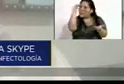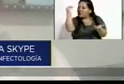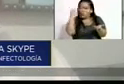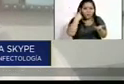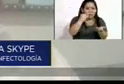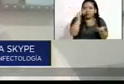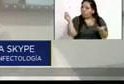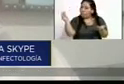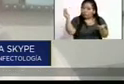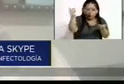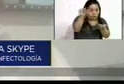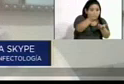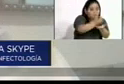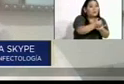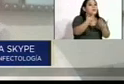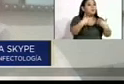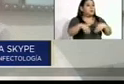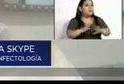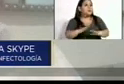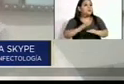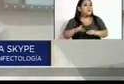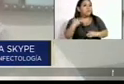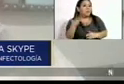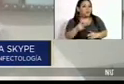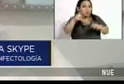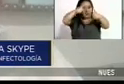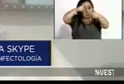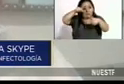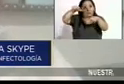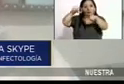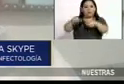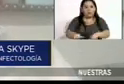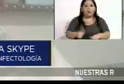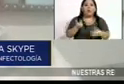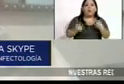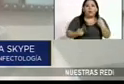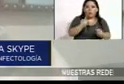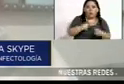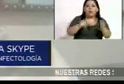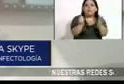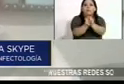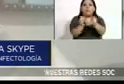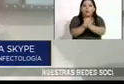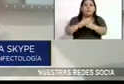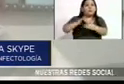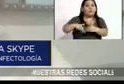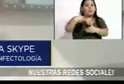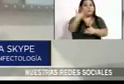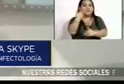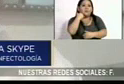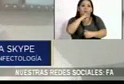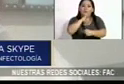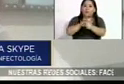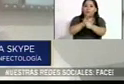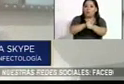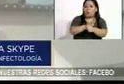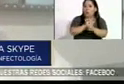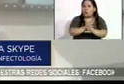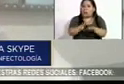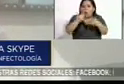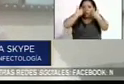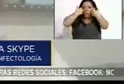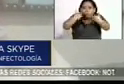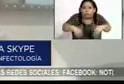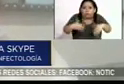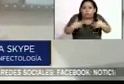tienen que en determinado momento definir cuáles han sido las consecuencias de una enfermedad, y no solamente la fiebre y